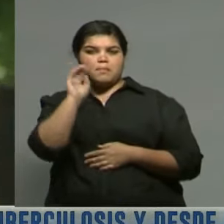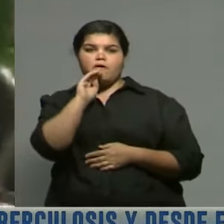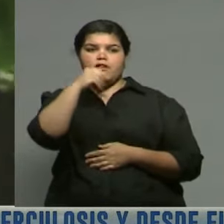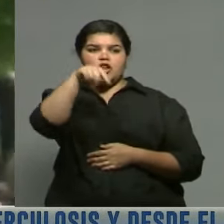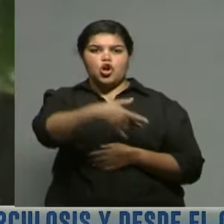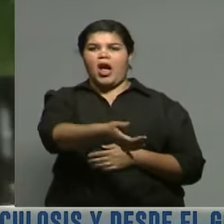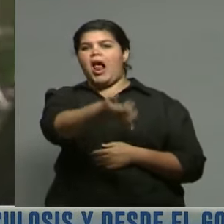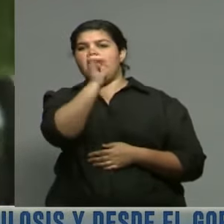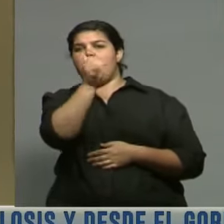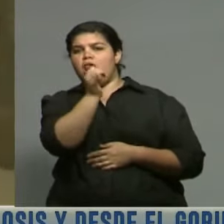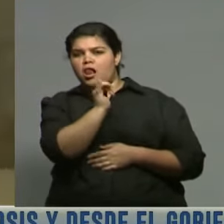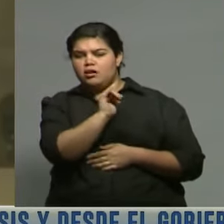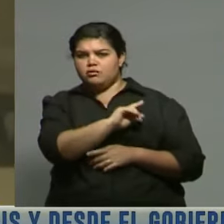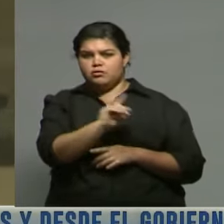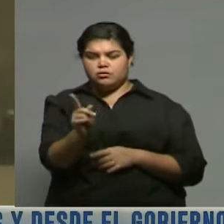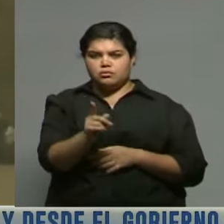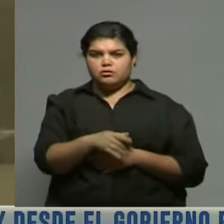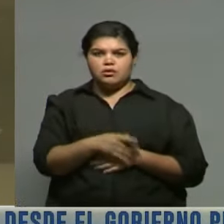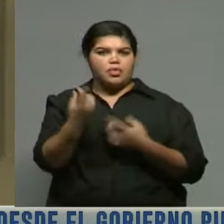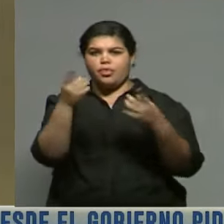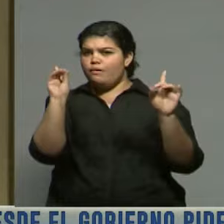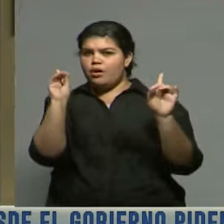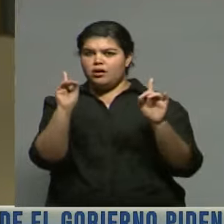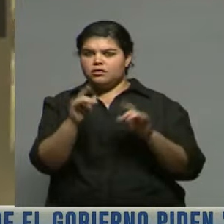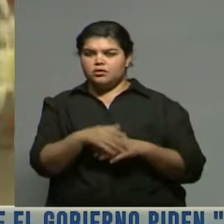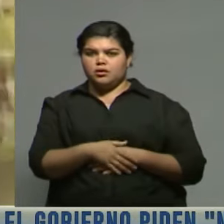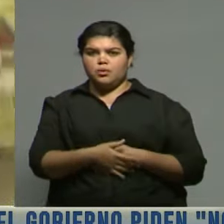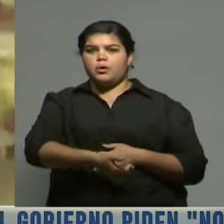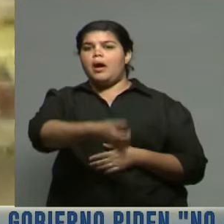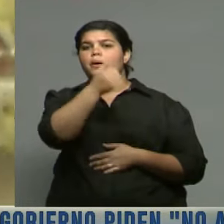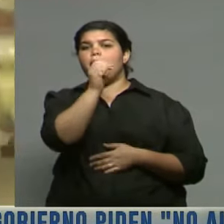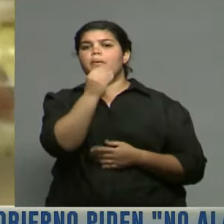bebida alcohólica, todo lo contrario, es una bebida